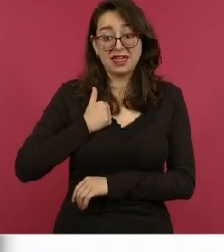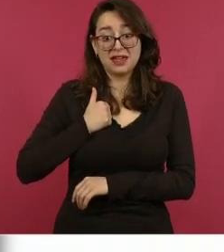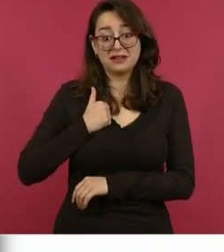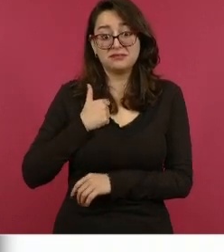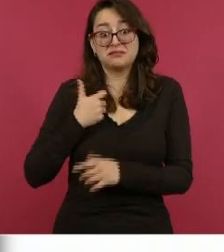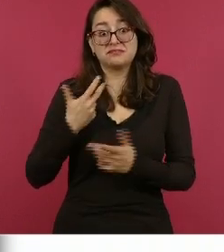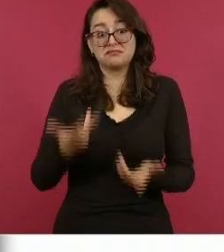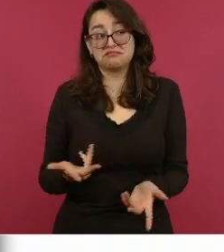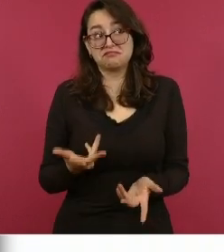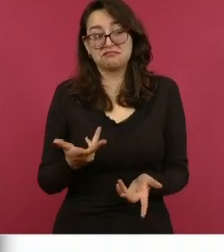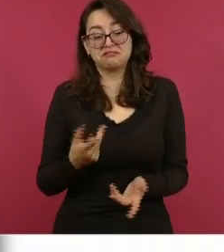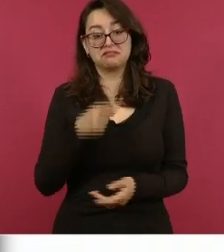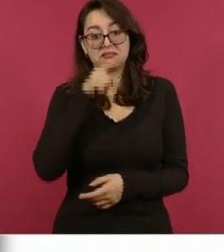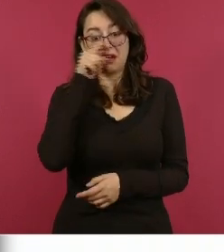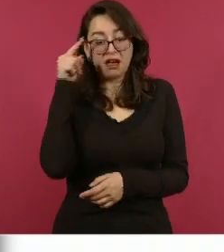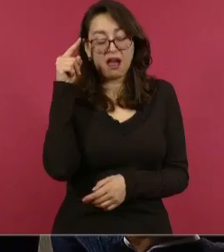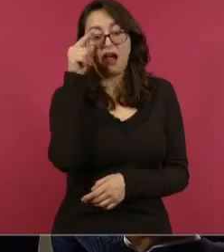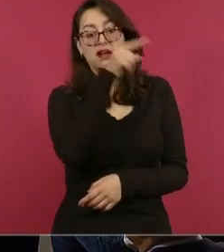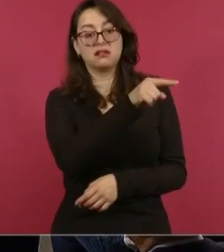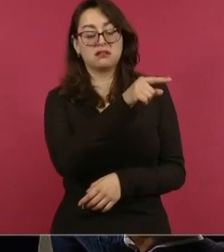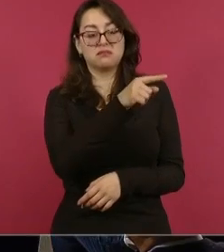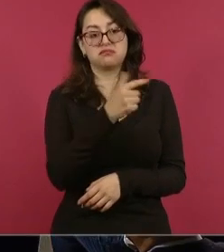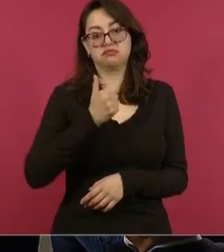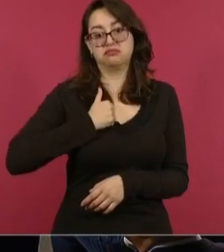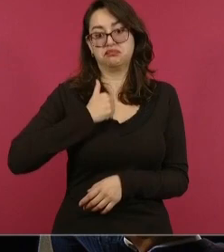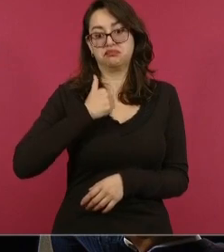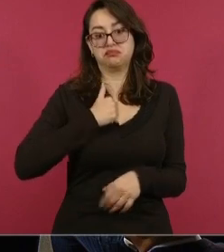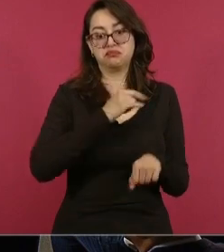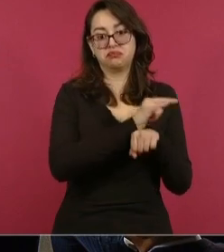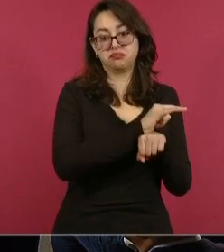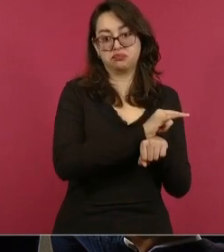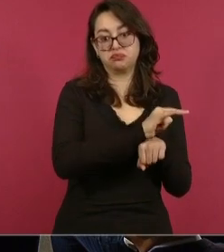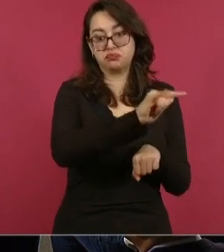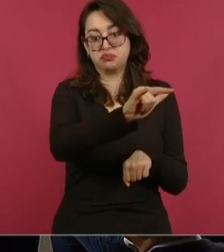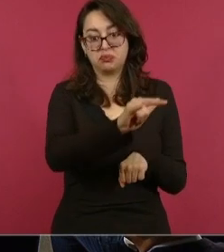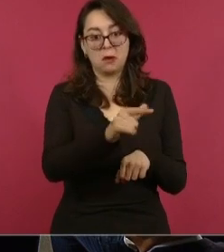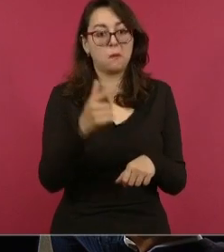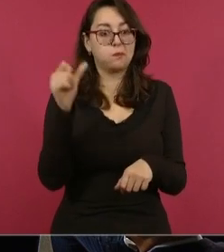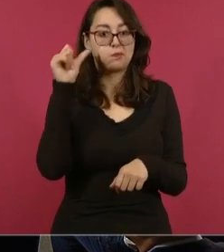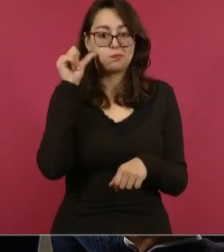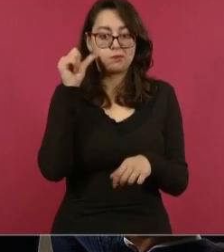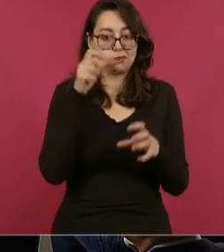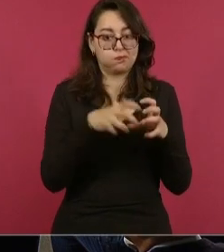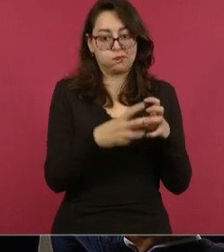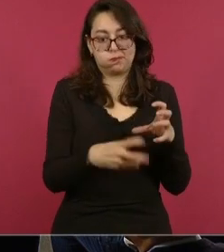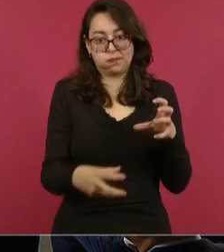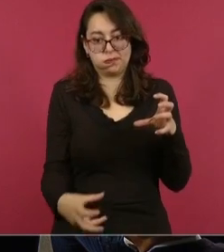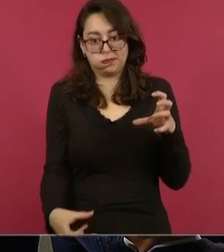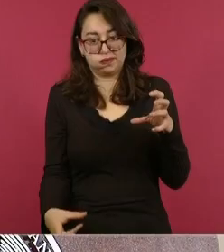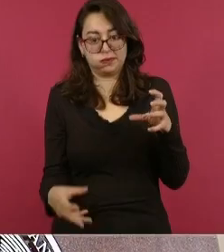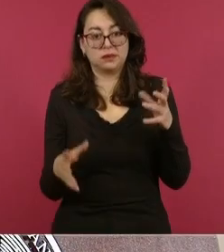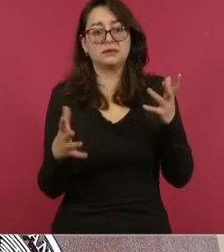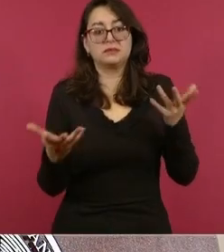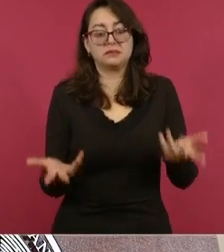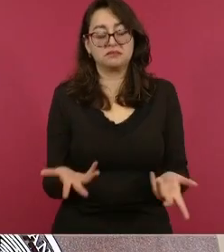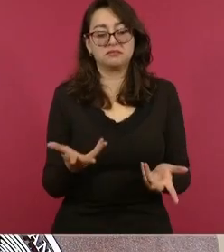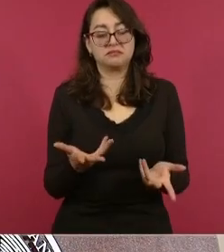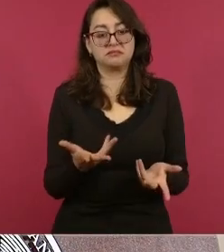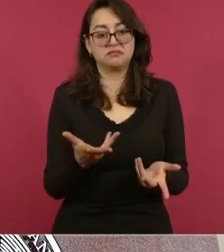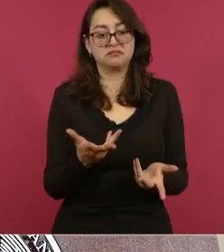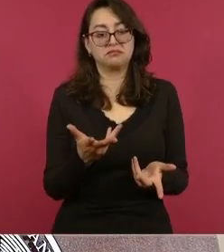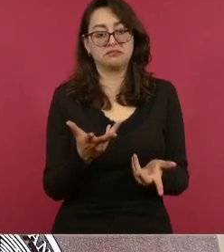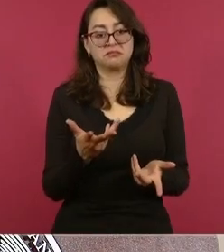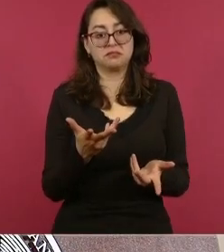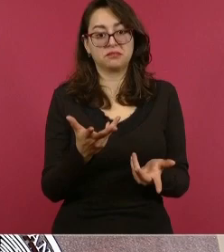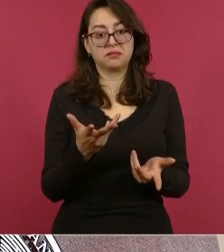de la ciudad de Montreal, en Canadá, pero tuvo una falla técnica y perdió una rueda del tren de aterrizaje durante el despegue